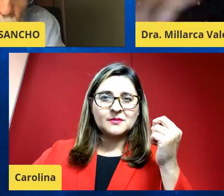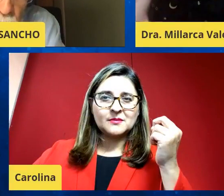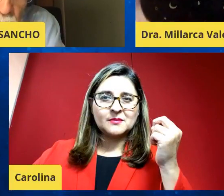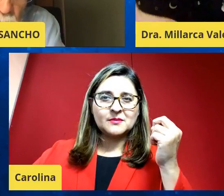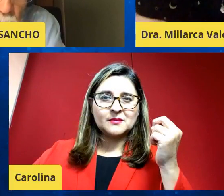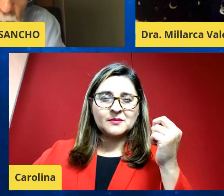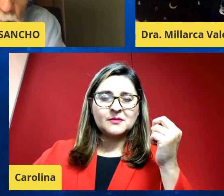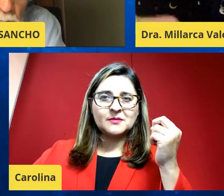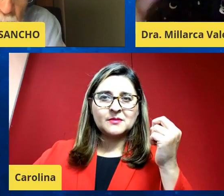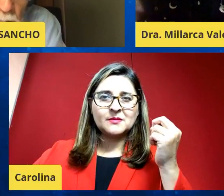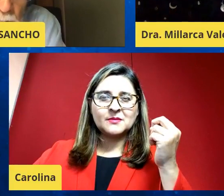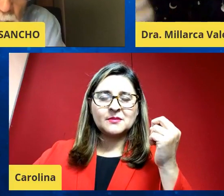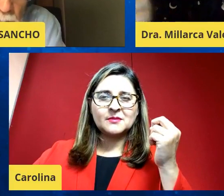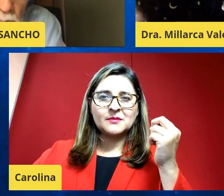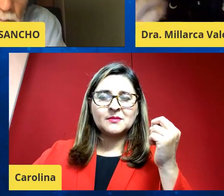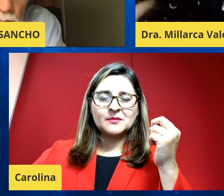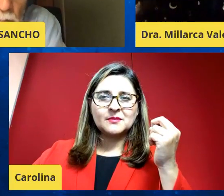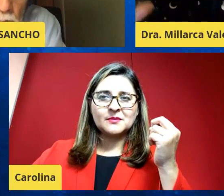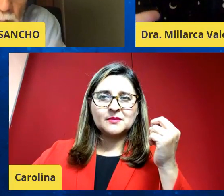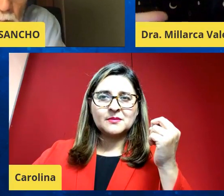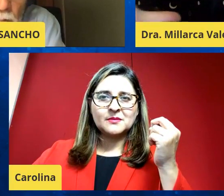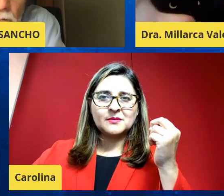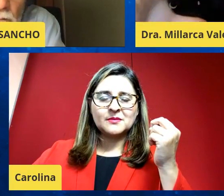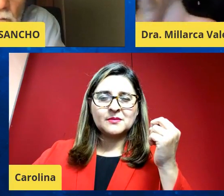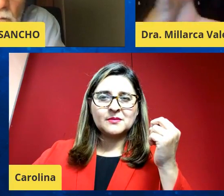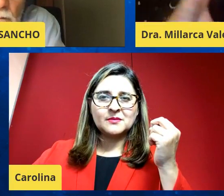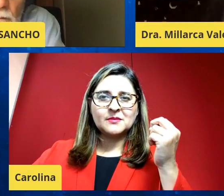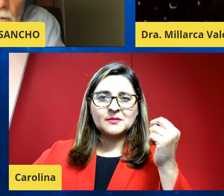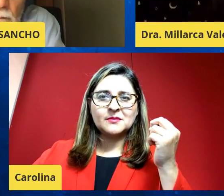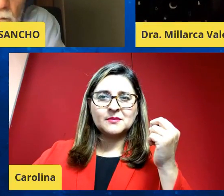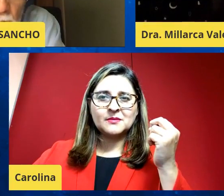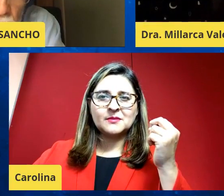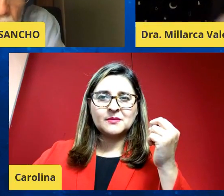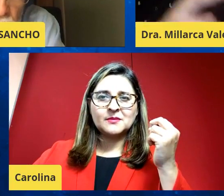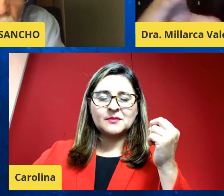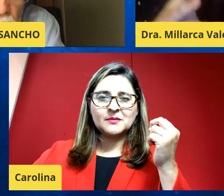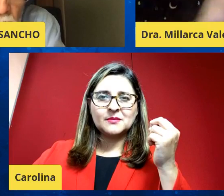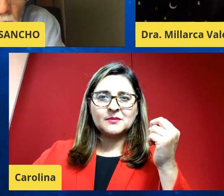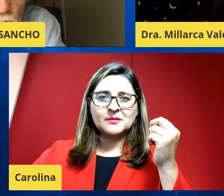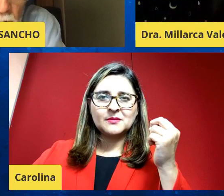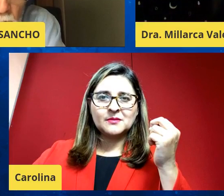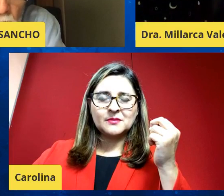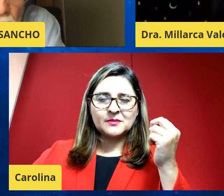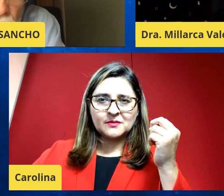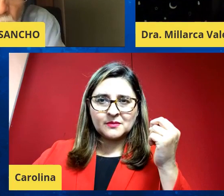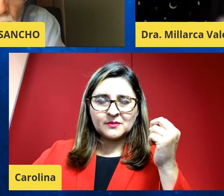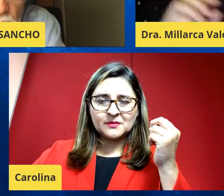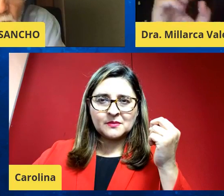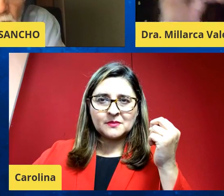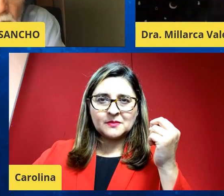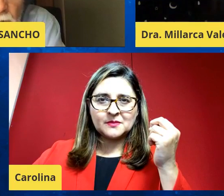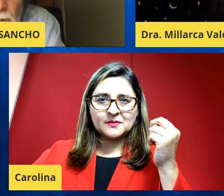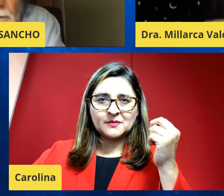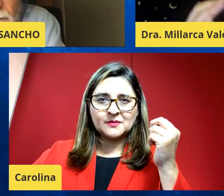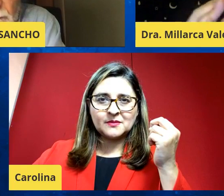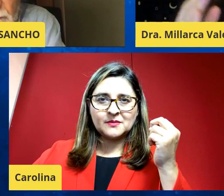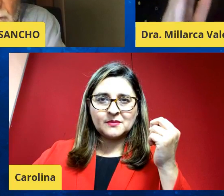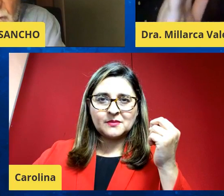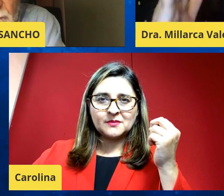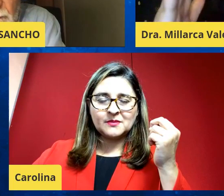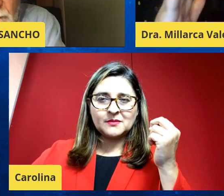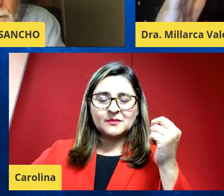Saturno, de material más generado por silicatos, que fue lo que se volvió a presionar y generó la luna. Y eso